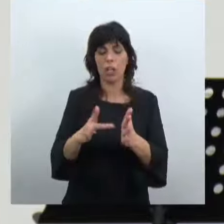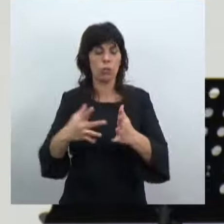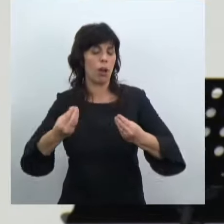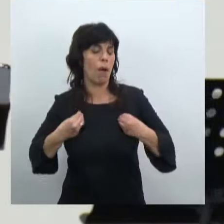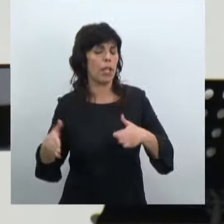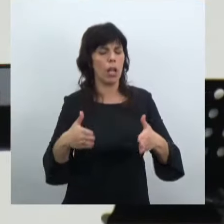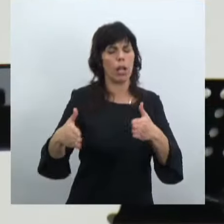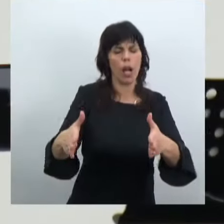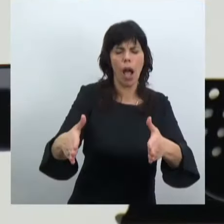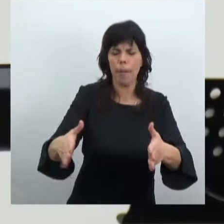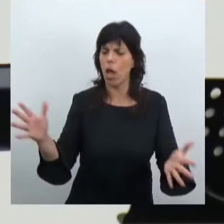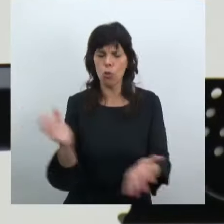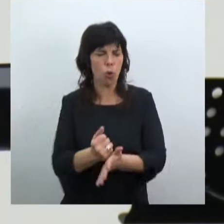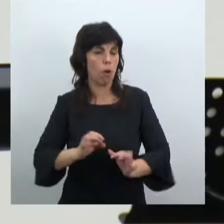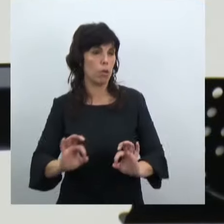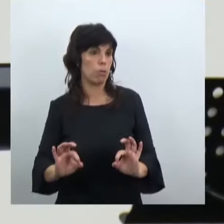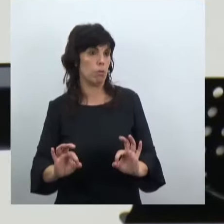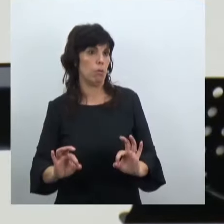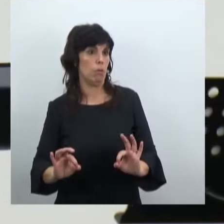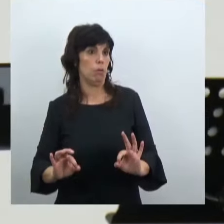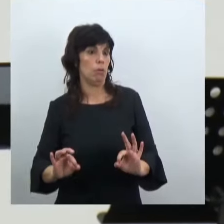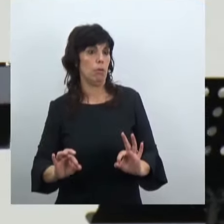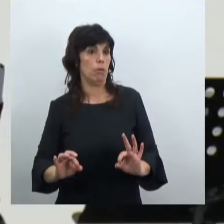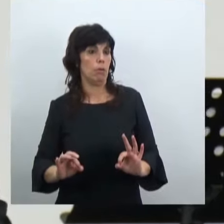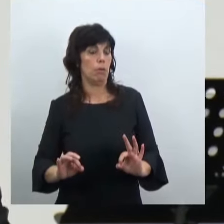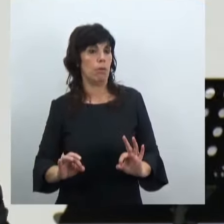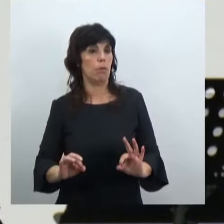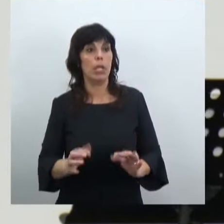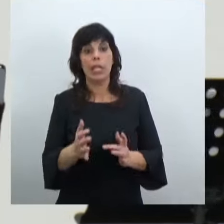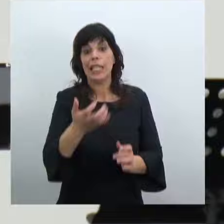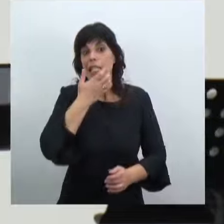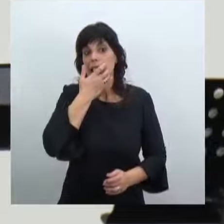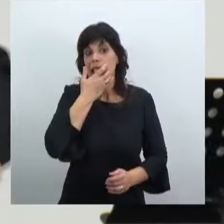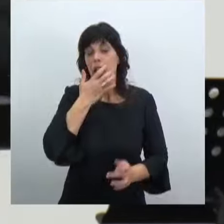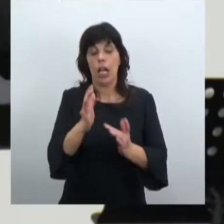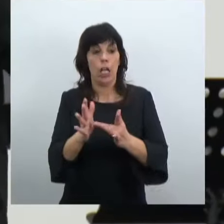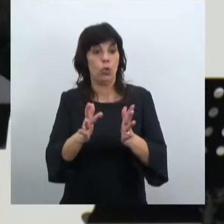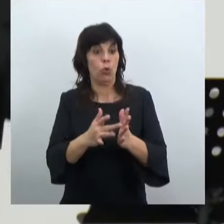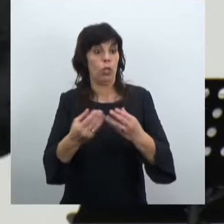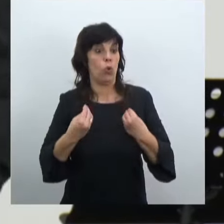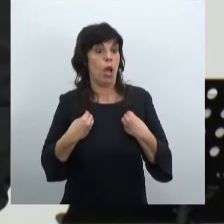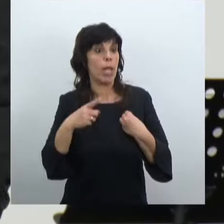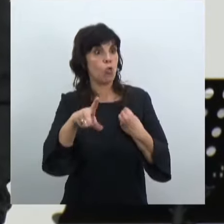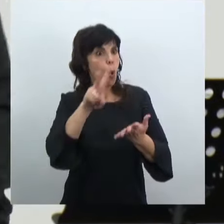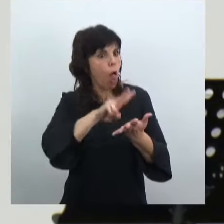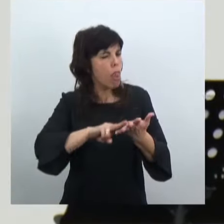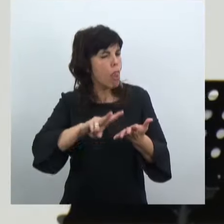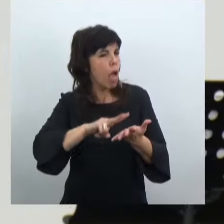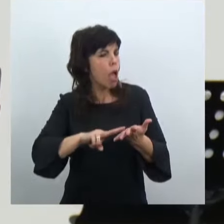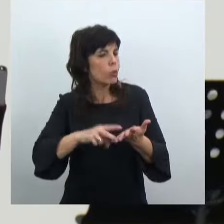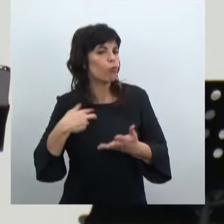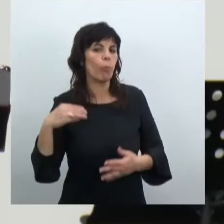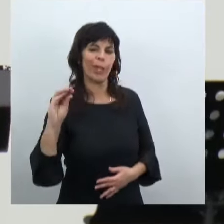el camino, Él es todo. Y cuando lees la vida de Jesucristo, tengo una pregunta. ¿Por